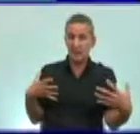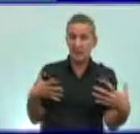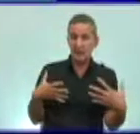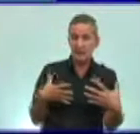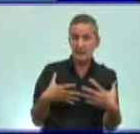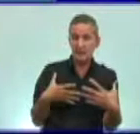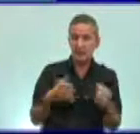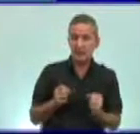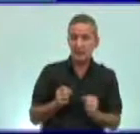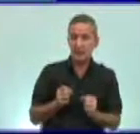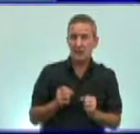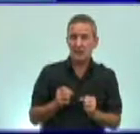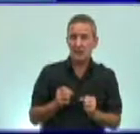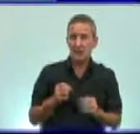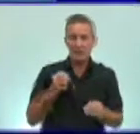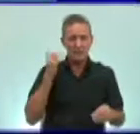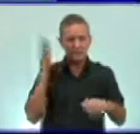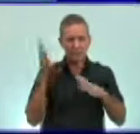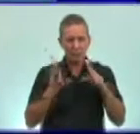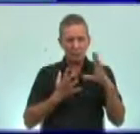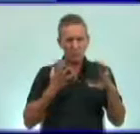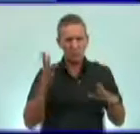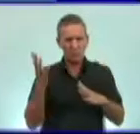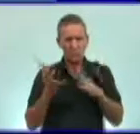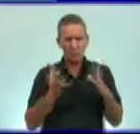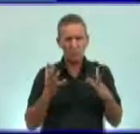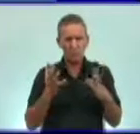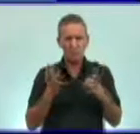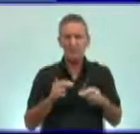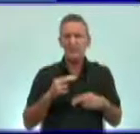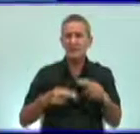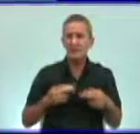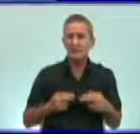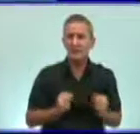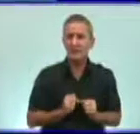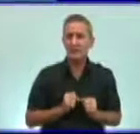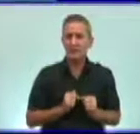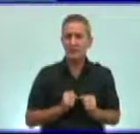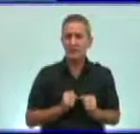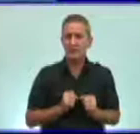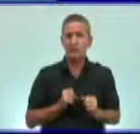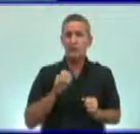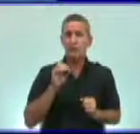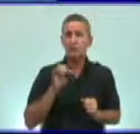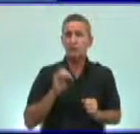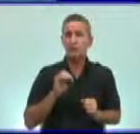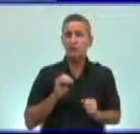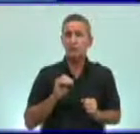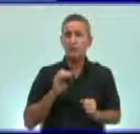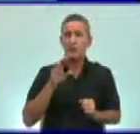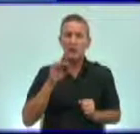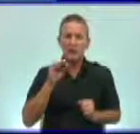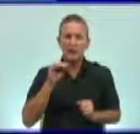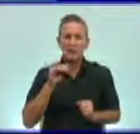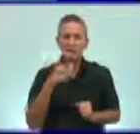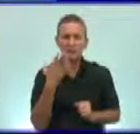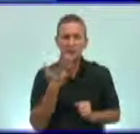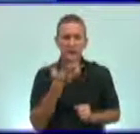como expresión de la hegemonía en ese momento, se realiza desde la opinión pública por parte de Francia